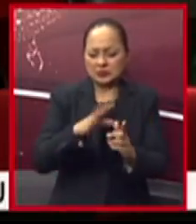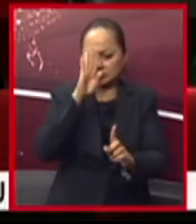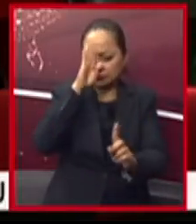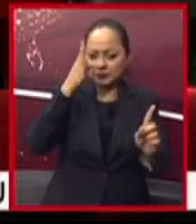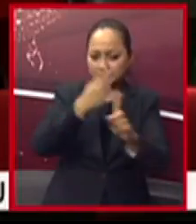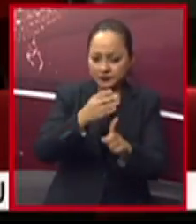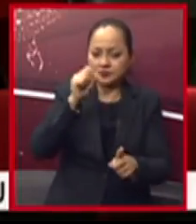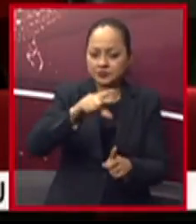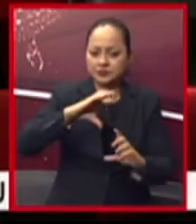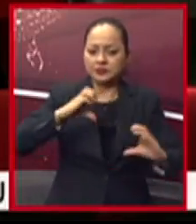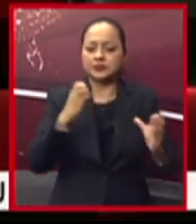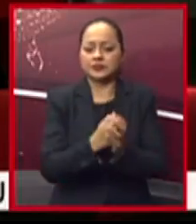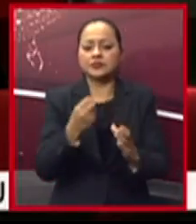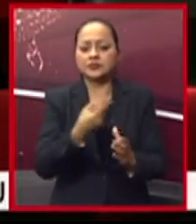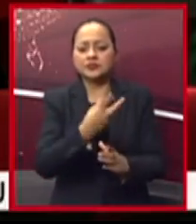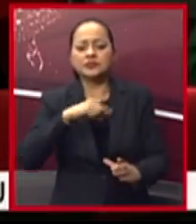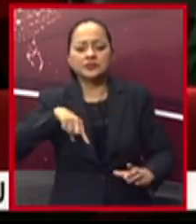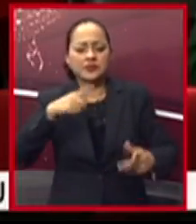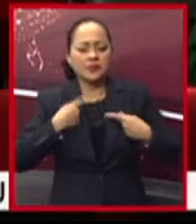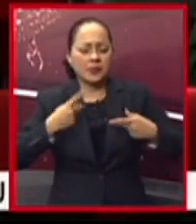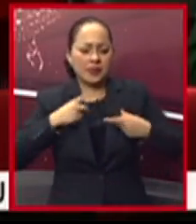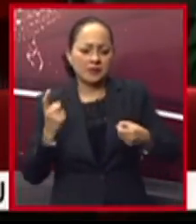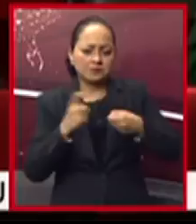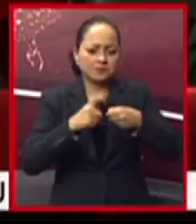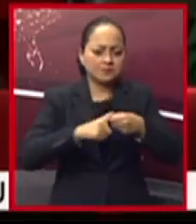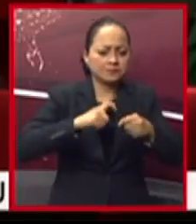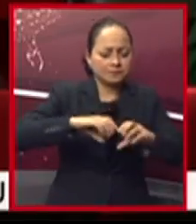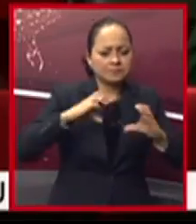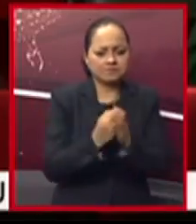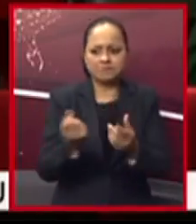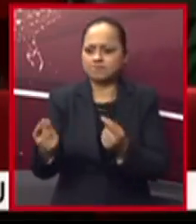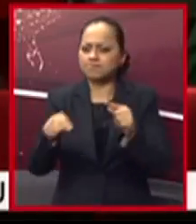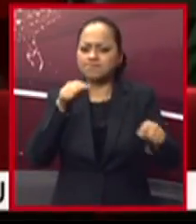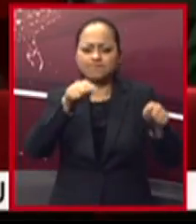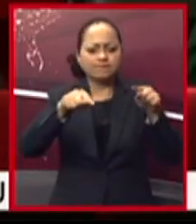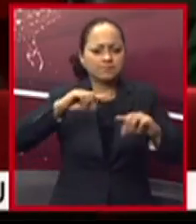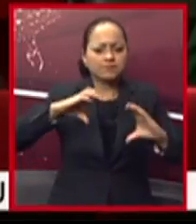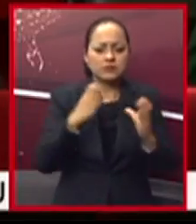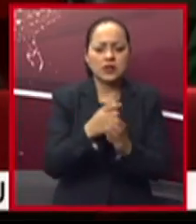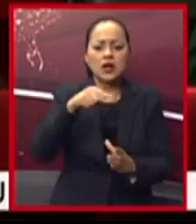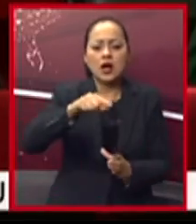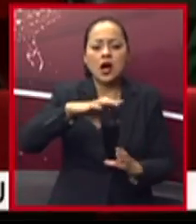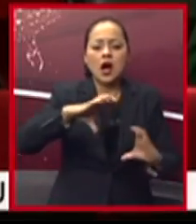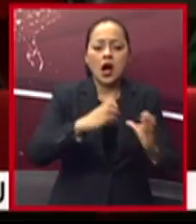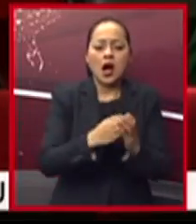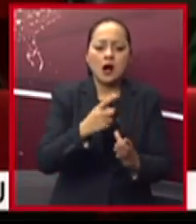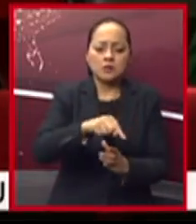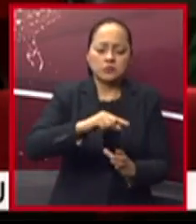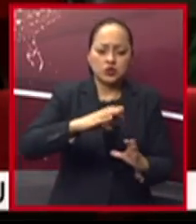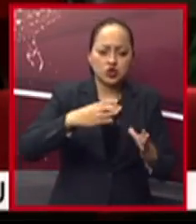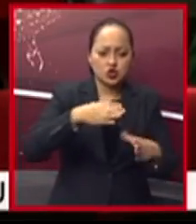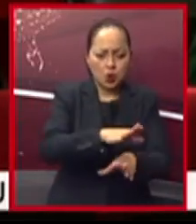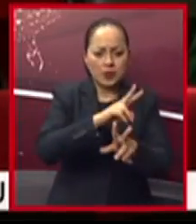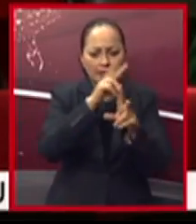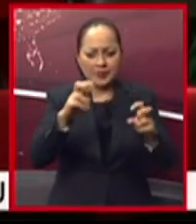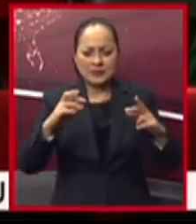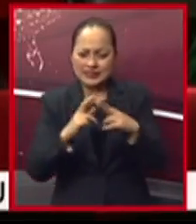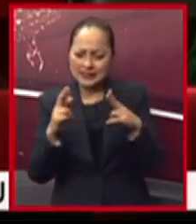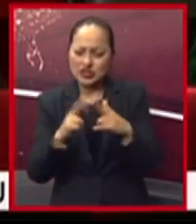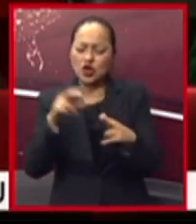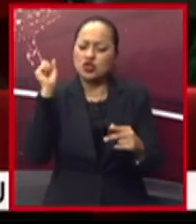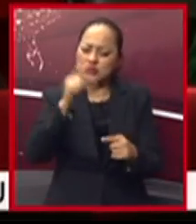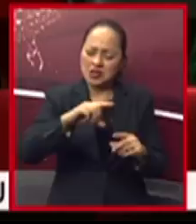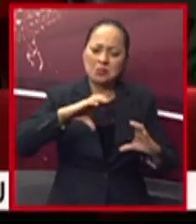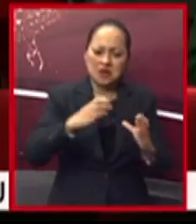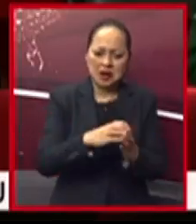apparaître beaucoup sur la scène la montée des fondamentalismes de toutes sortes, notamment les fondamentalismes religieux. On voit